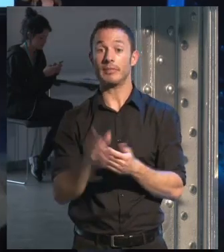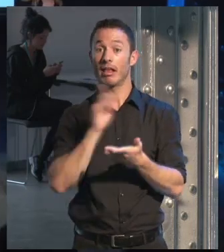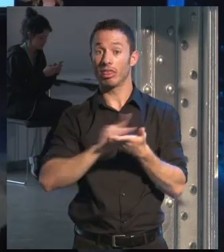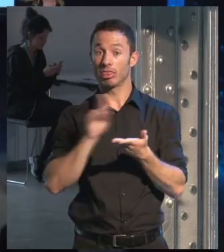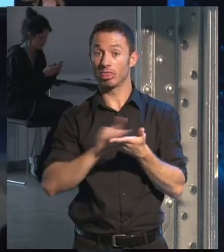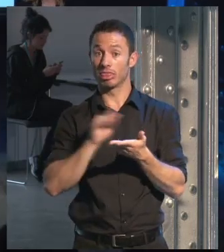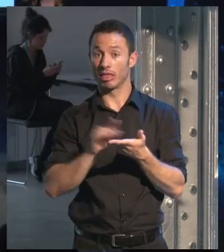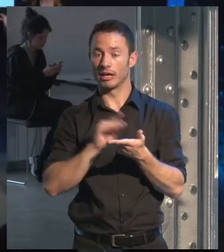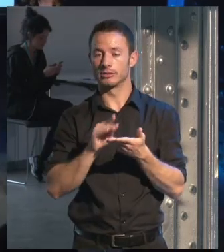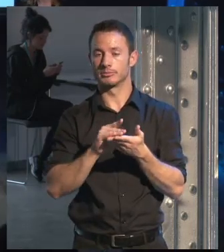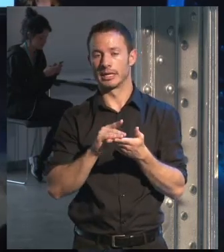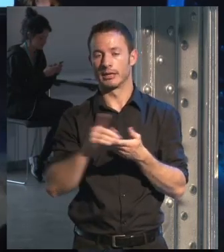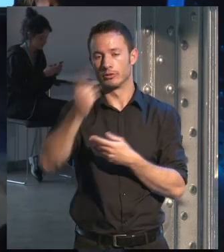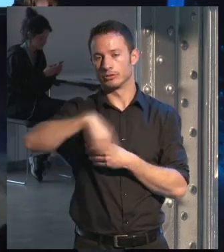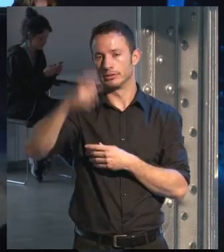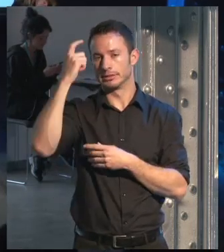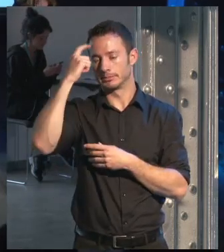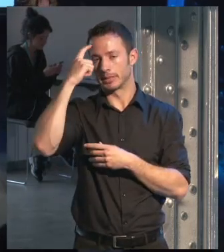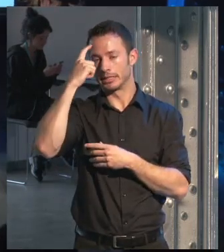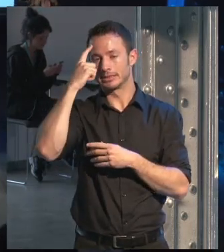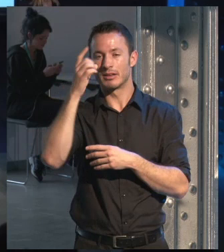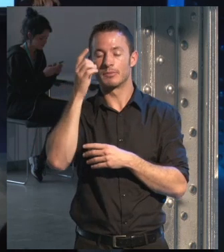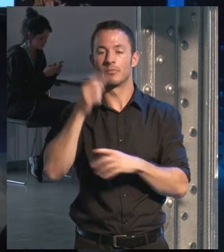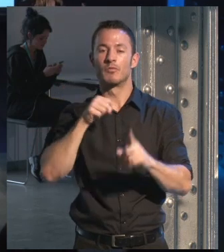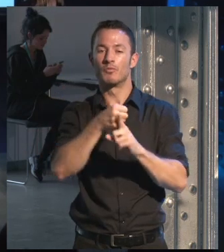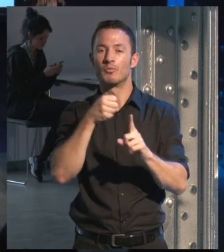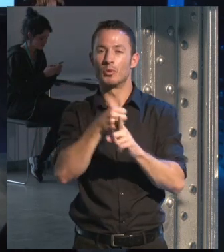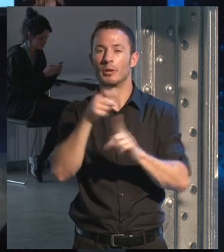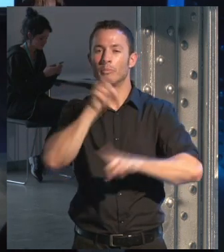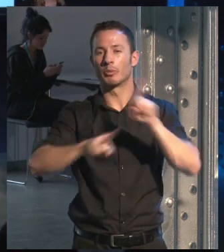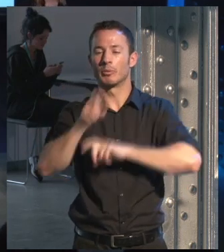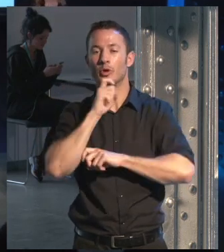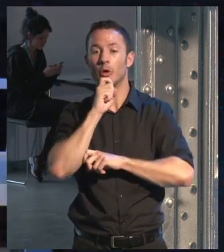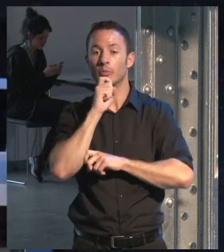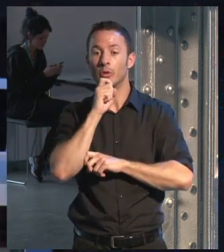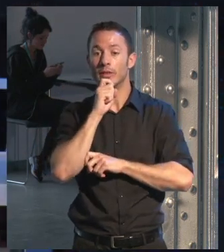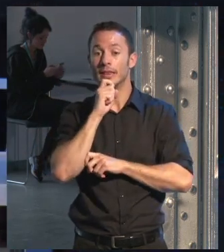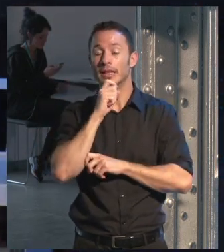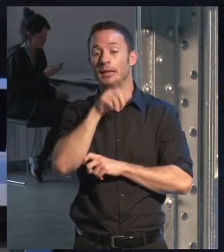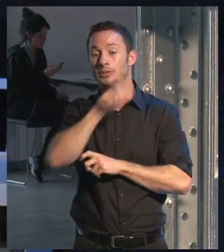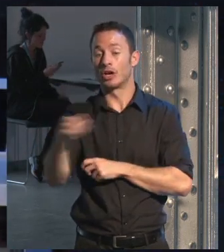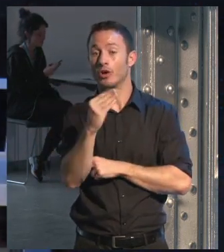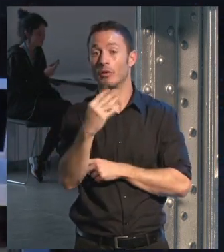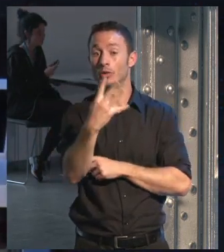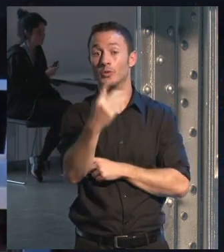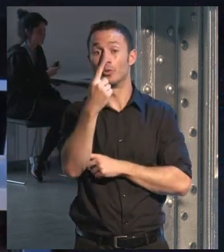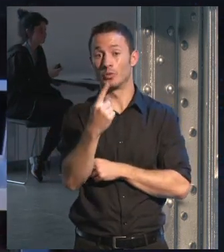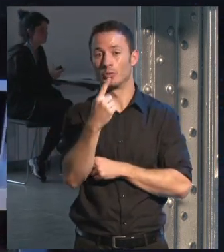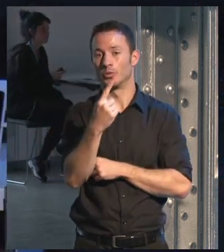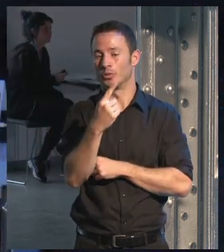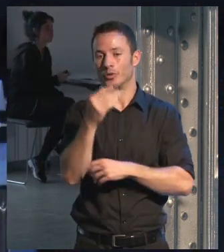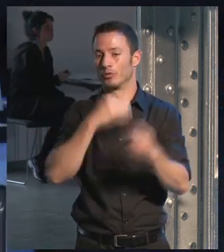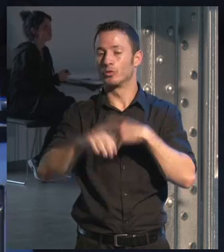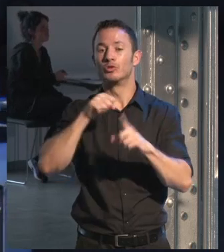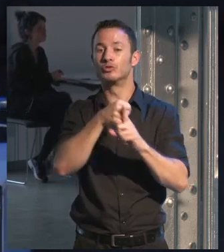idea del problema que supone hoy el bullying. Uno de cada cuatro jóvenes en España que está en edad escolar, en primaria, sufre o va a sufrir